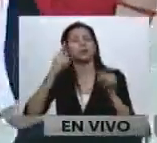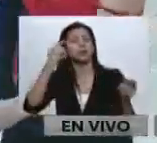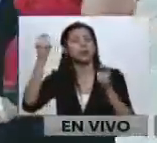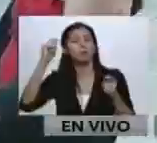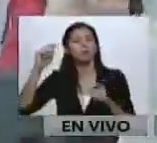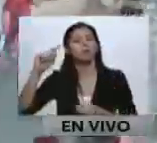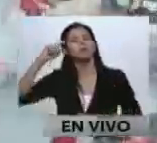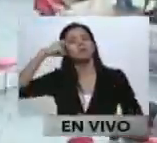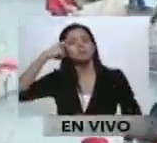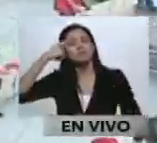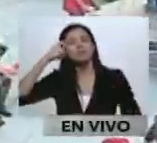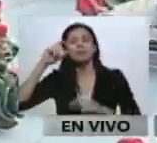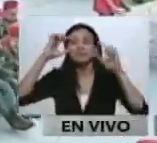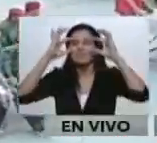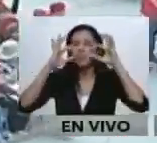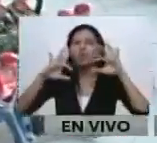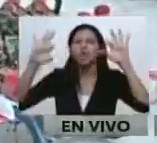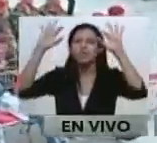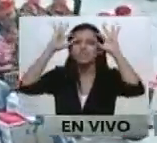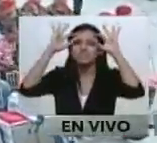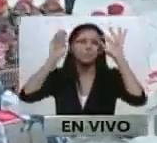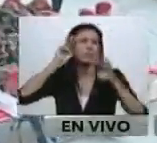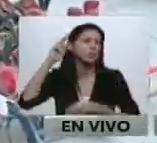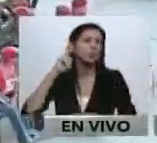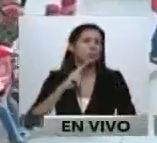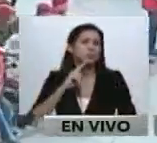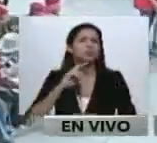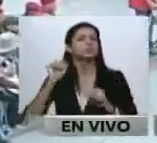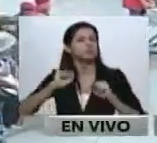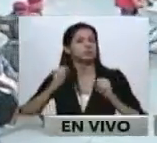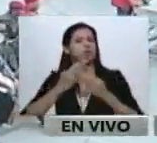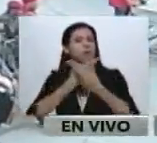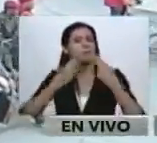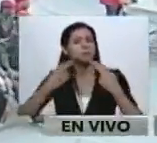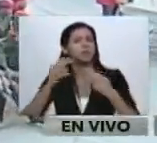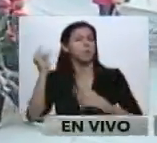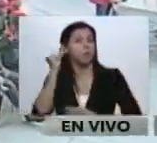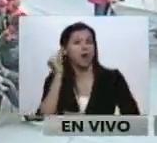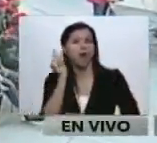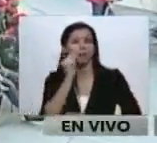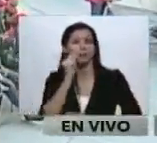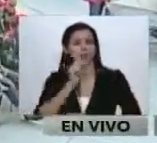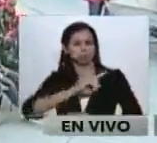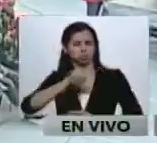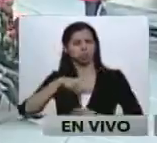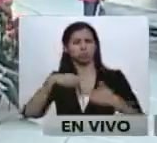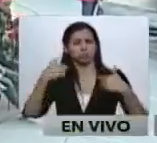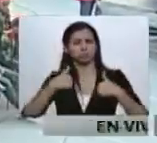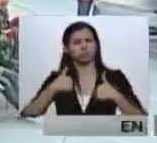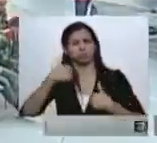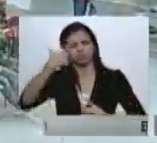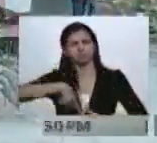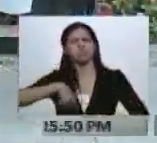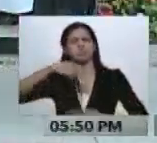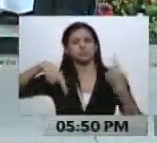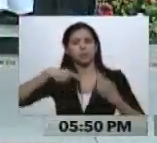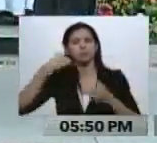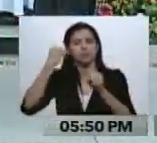con la convicción de sostener el compromiso de ser mujeres y hombres revolucionarios en